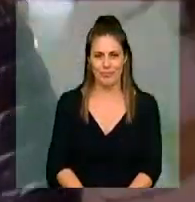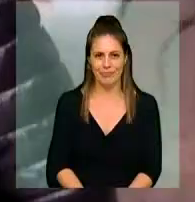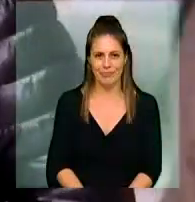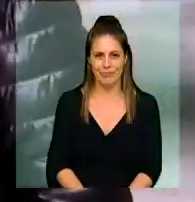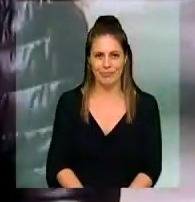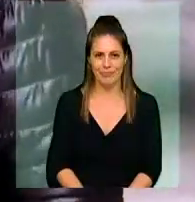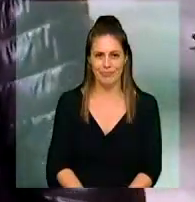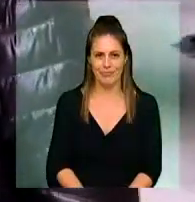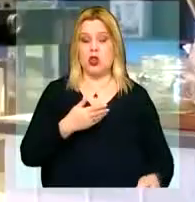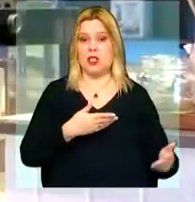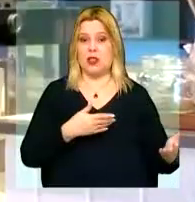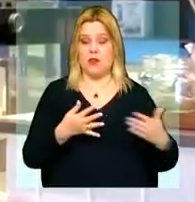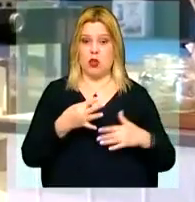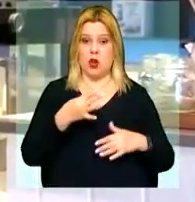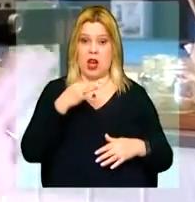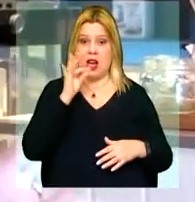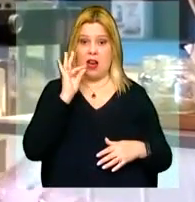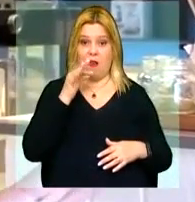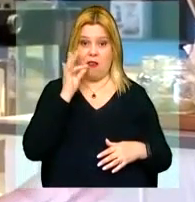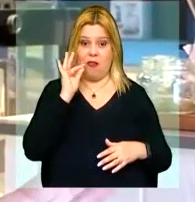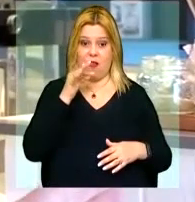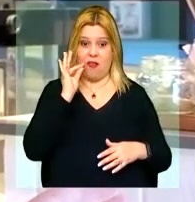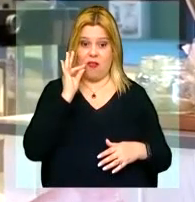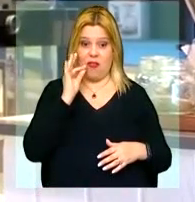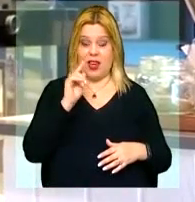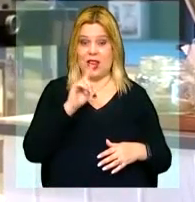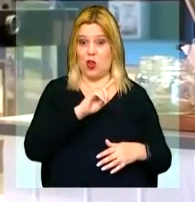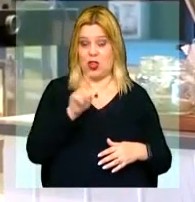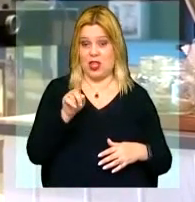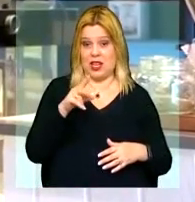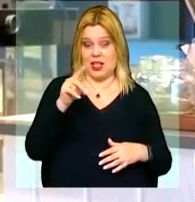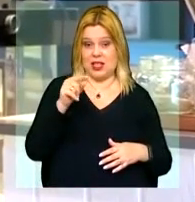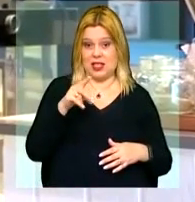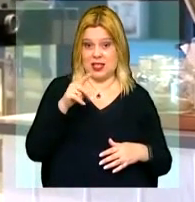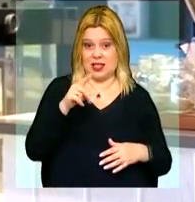que nunca la abandone? Un café sin sodio, en principio.